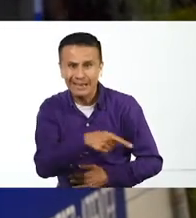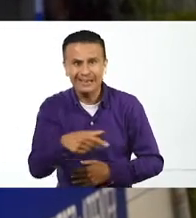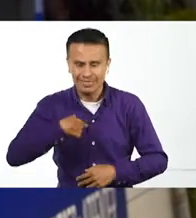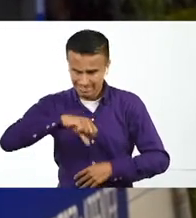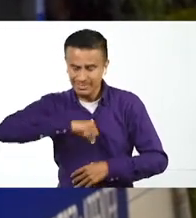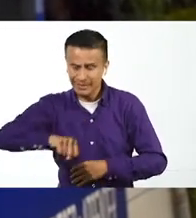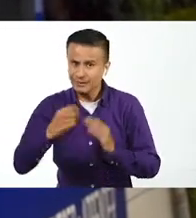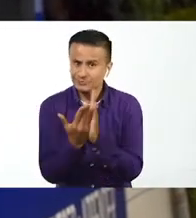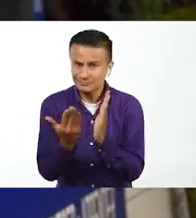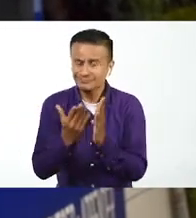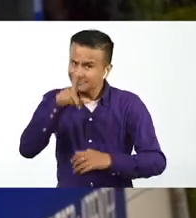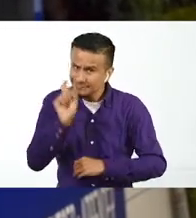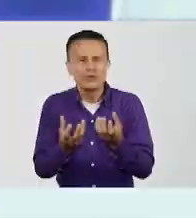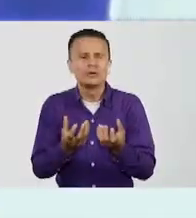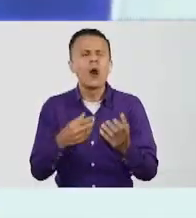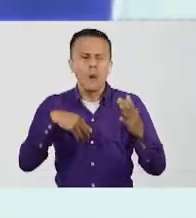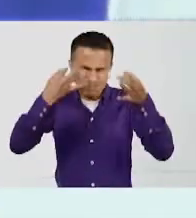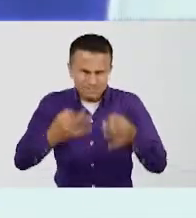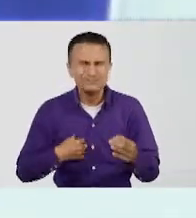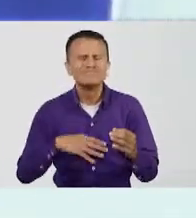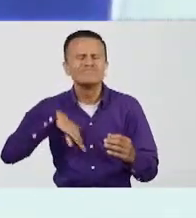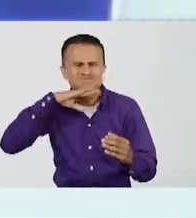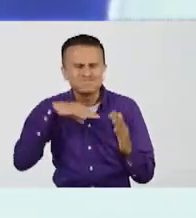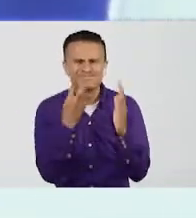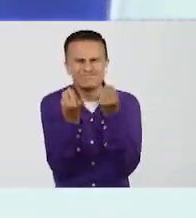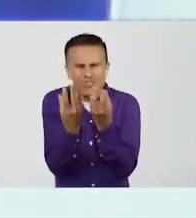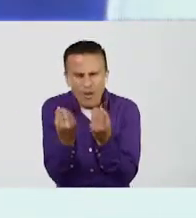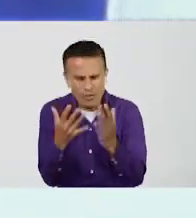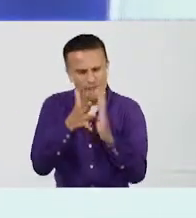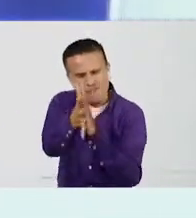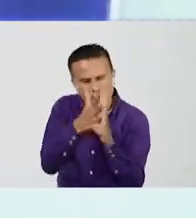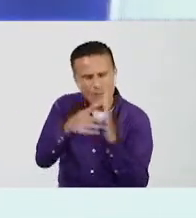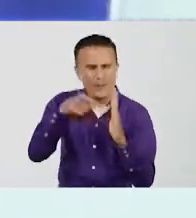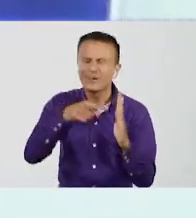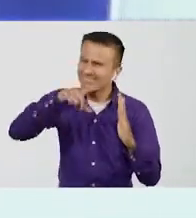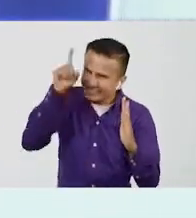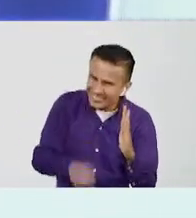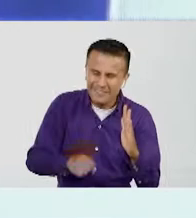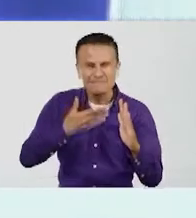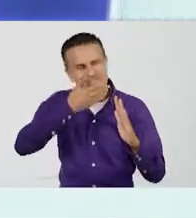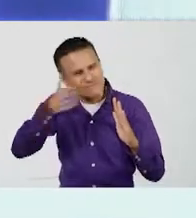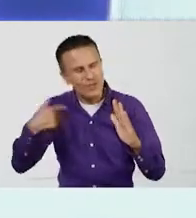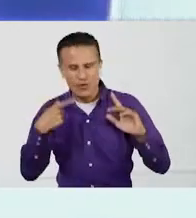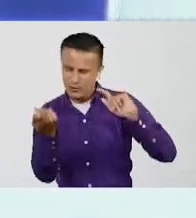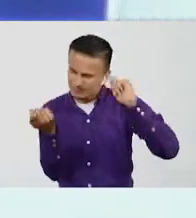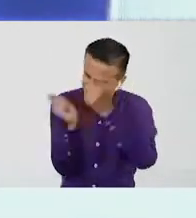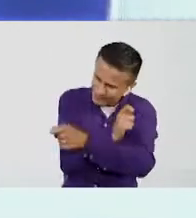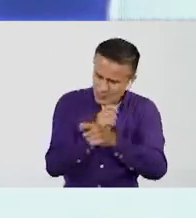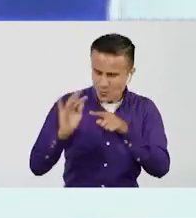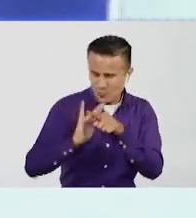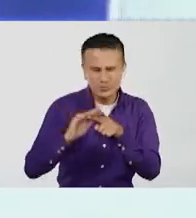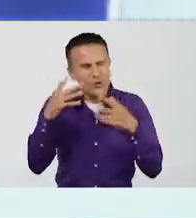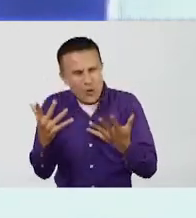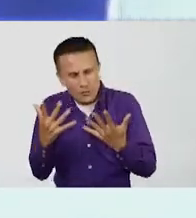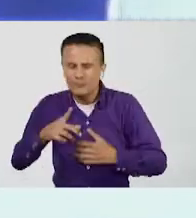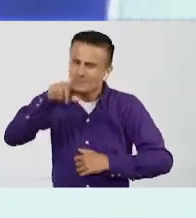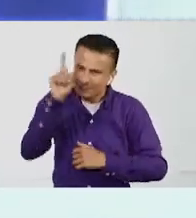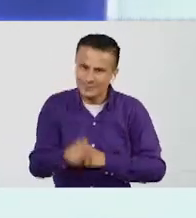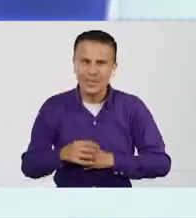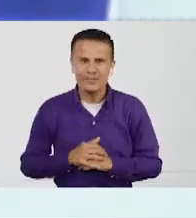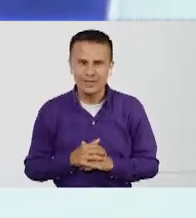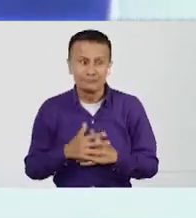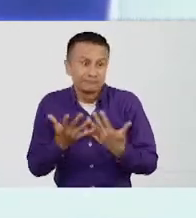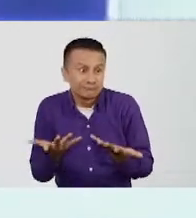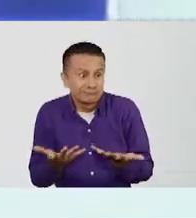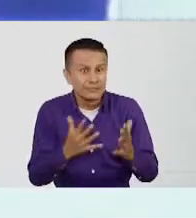child has a fundamental right to education. So we have a lot of data. We have to use that data better. We do need to increase the methods